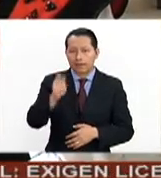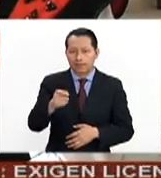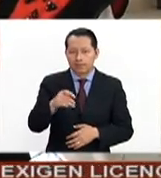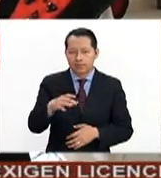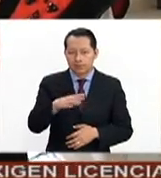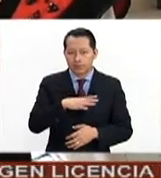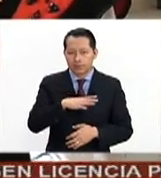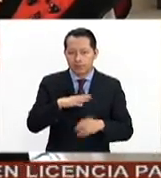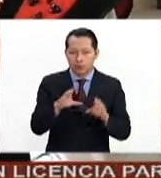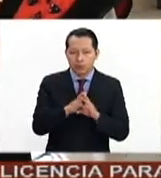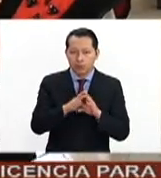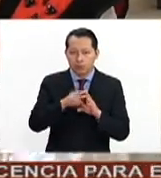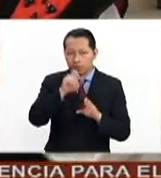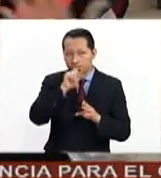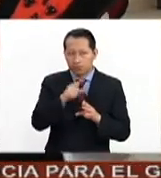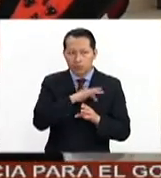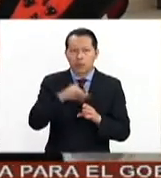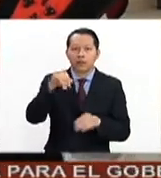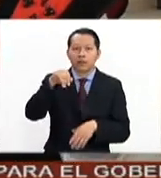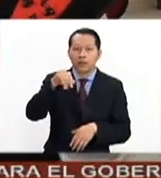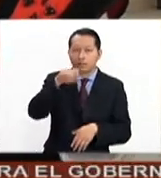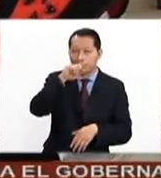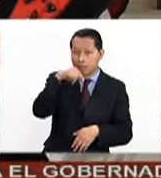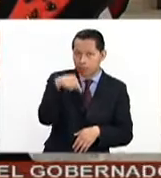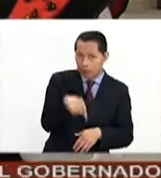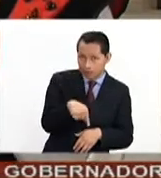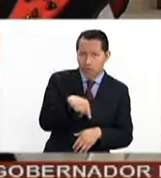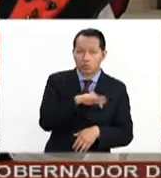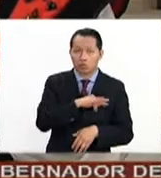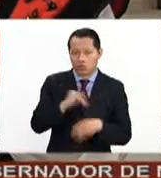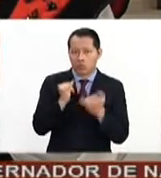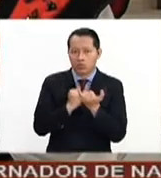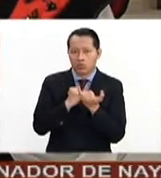Eres tanto de aquí como de allá,